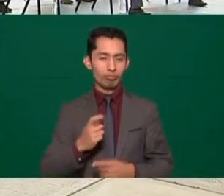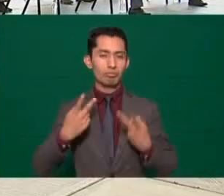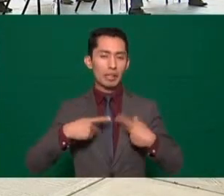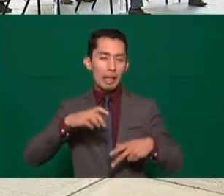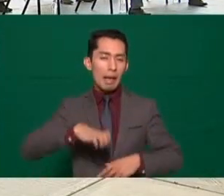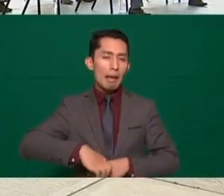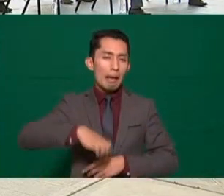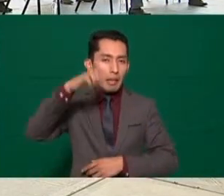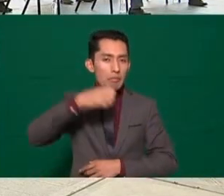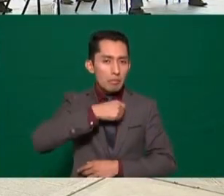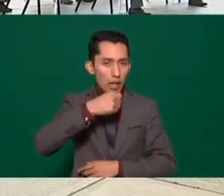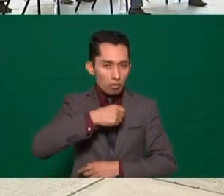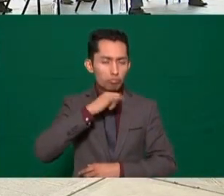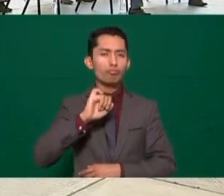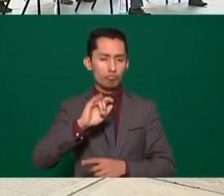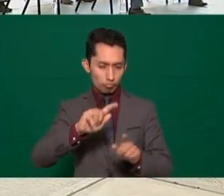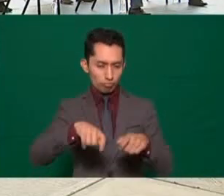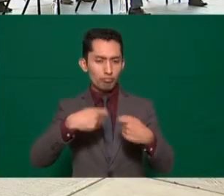mayores.